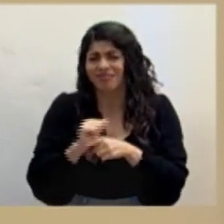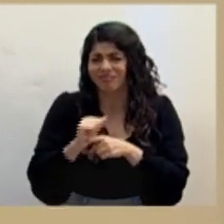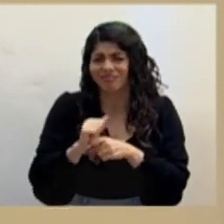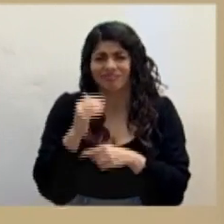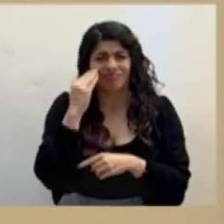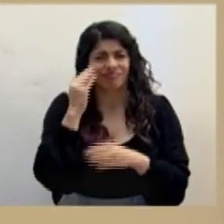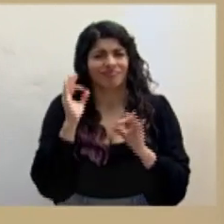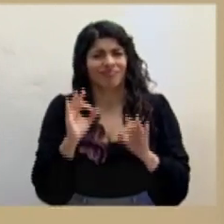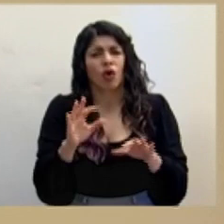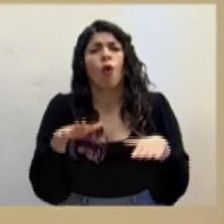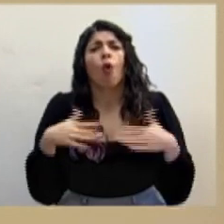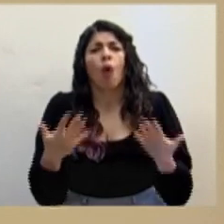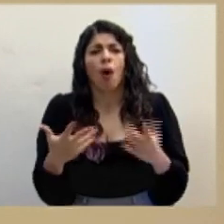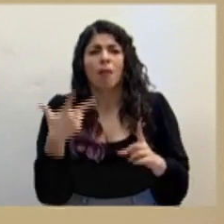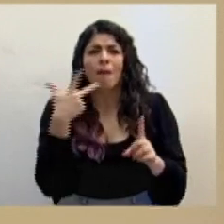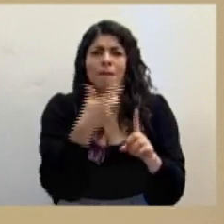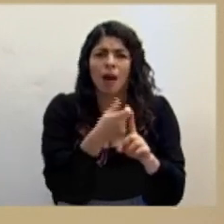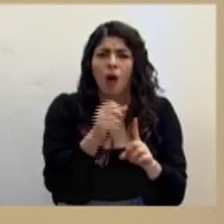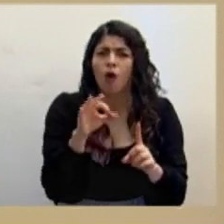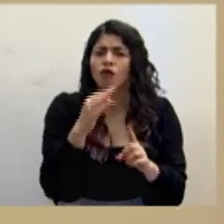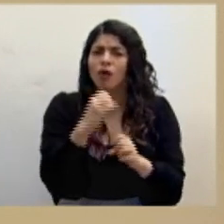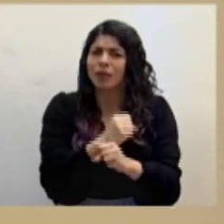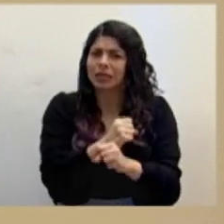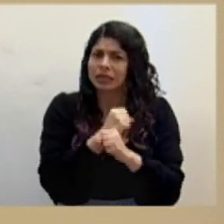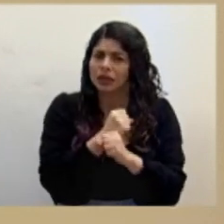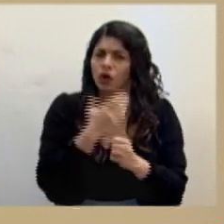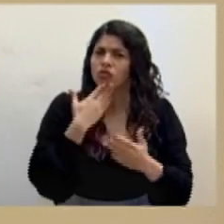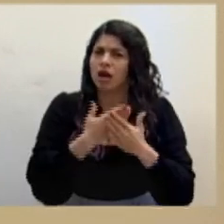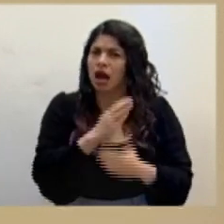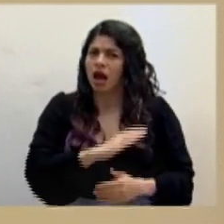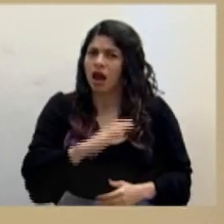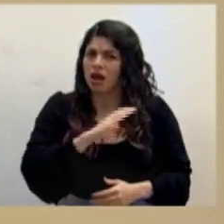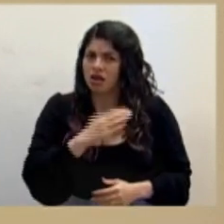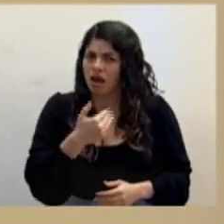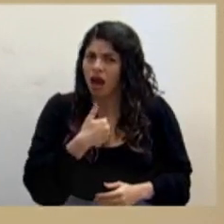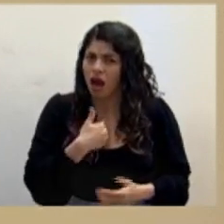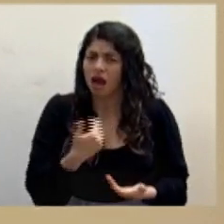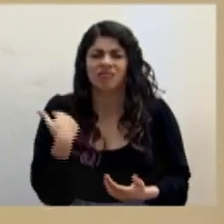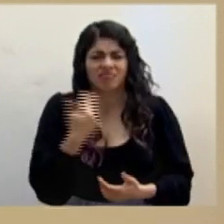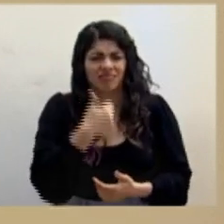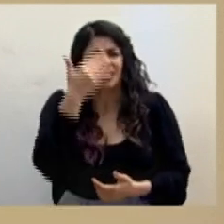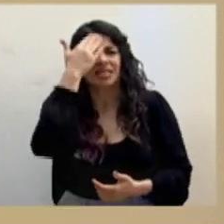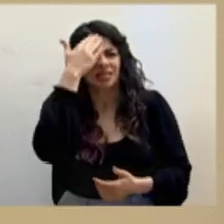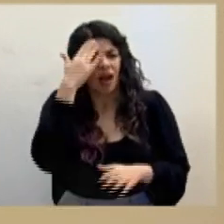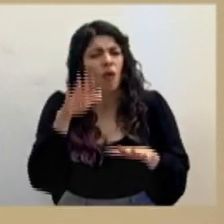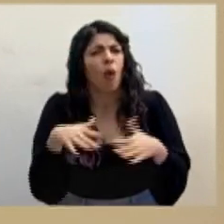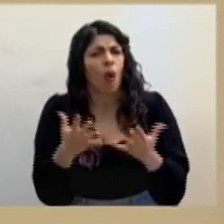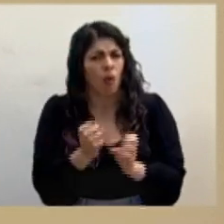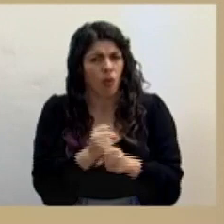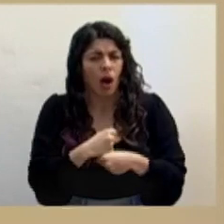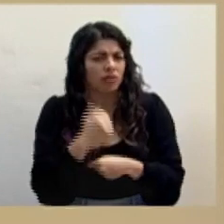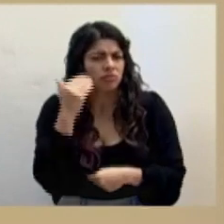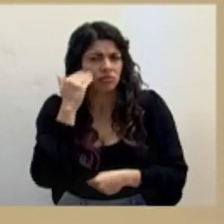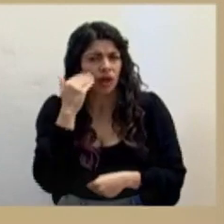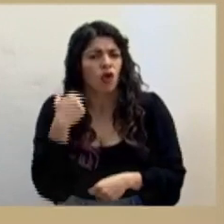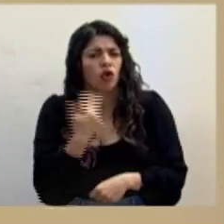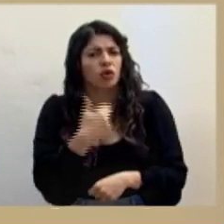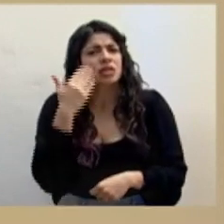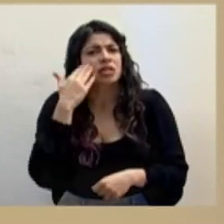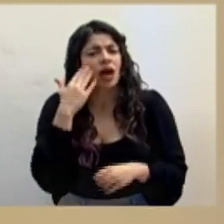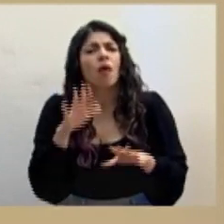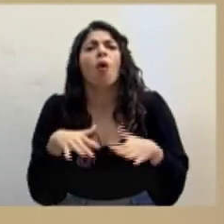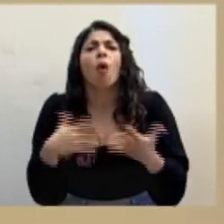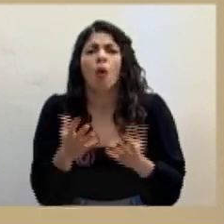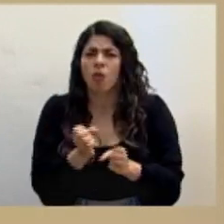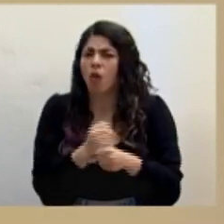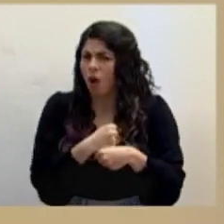estas vacunas de una manera segura y con calidad. Sabemos qué tenemos que hacer, sabemos cómo podemos hacerlo